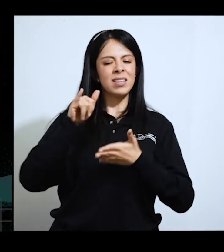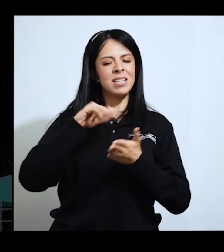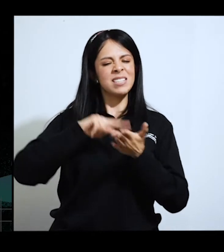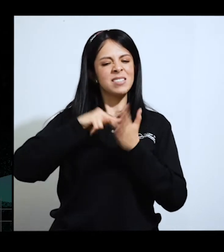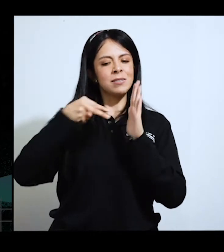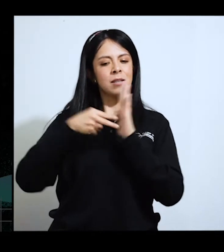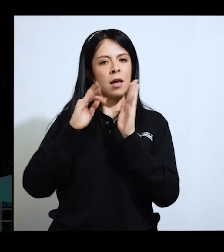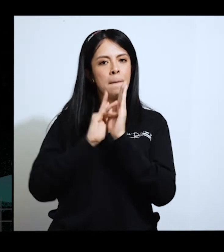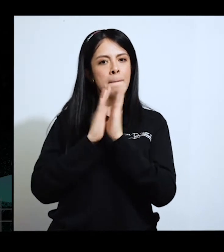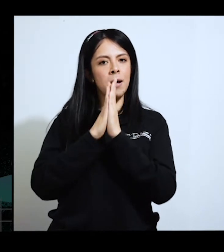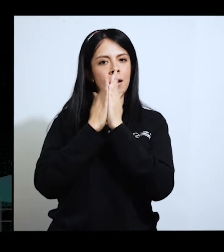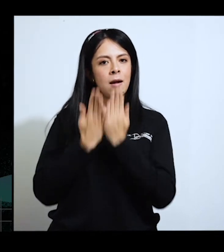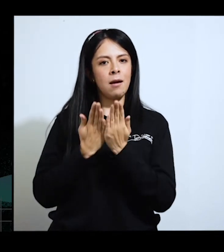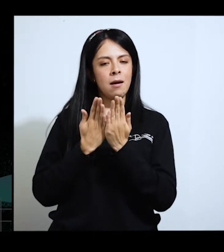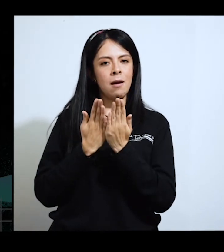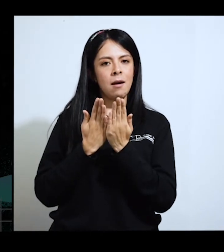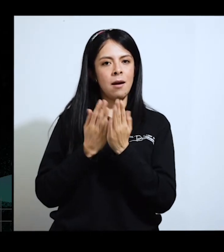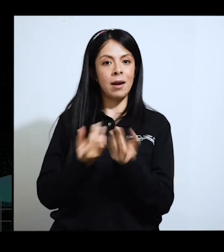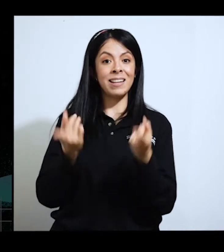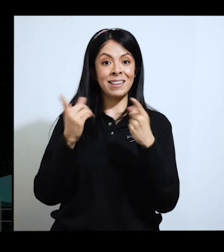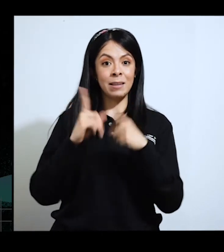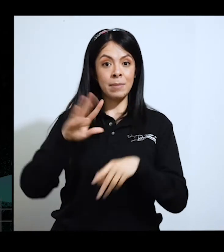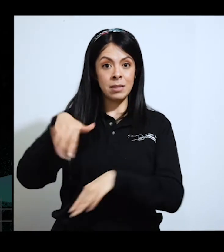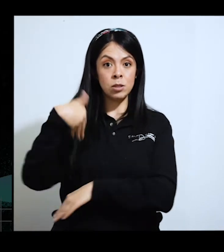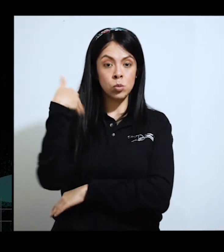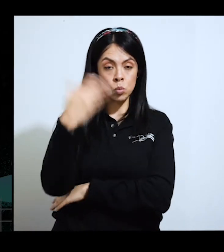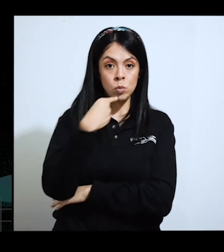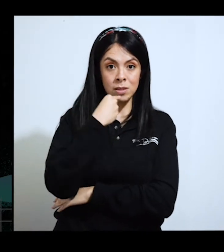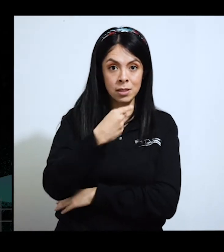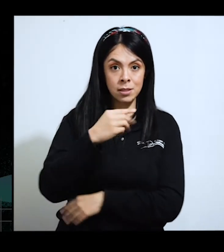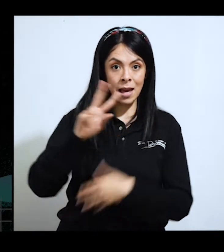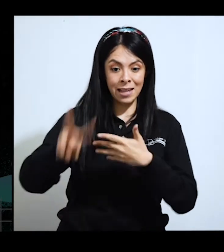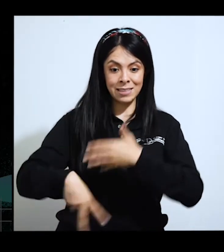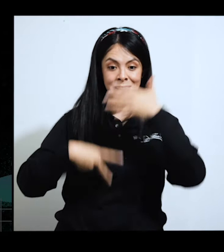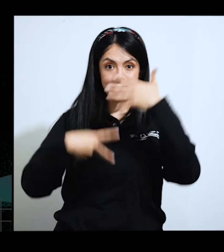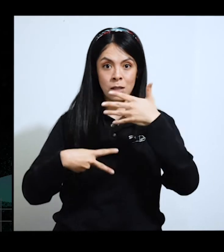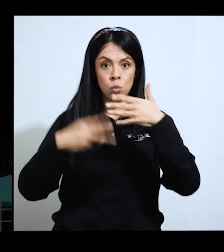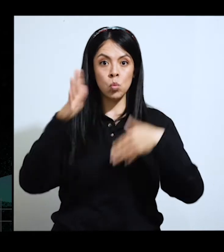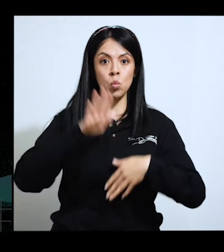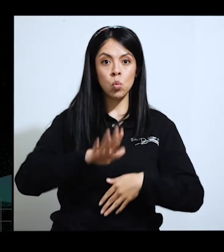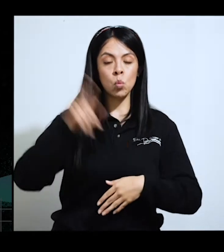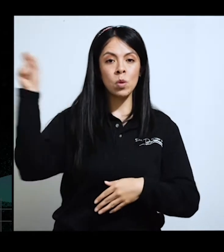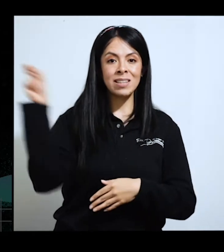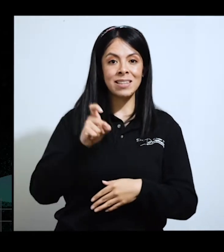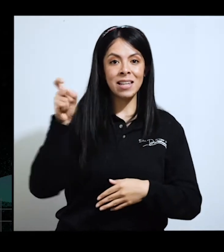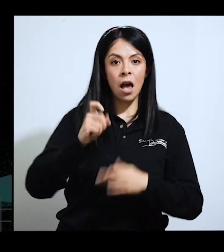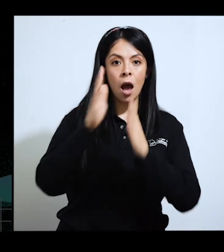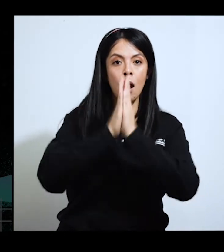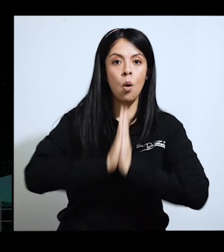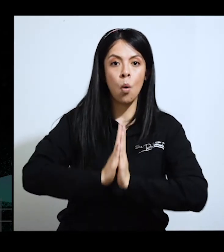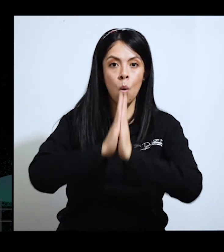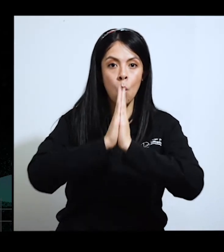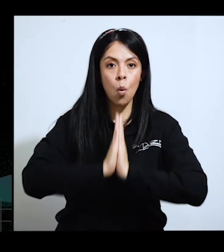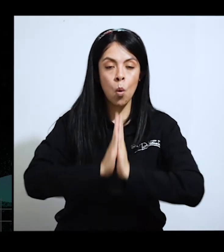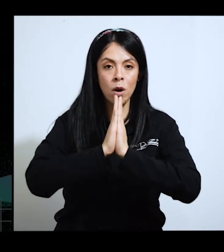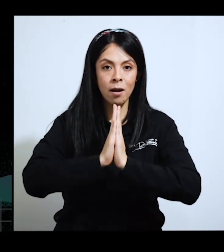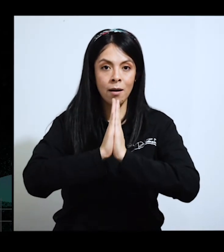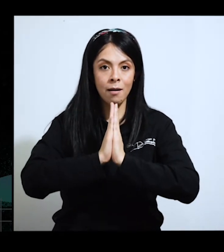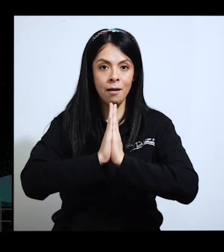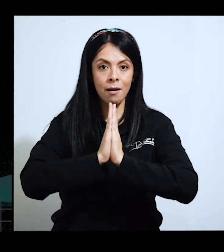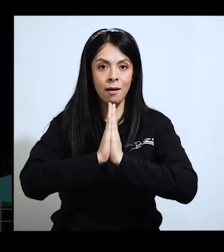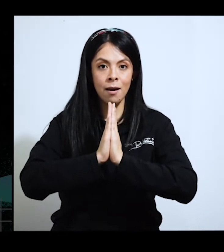Dios. Y luego dice, en séptimo lugar, oren en lenguas. Oren en el